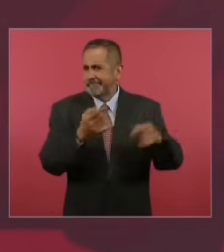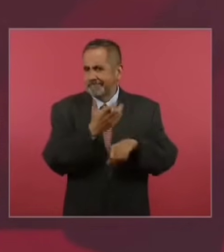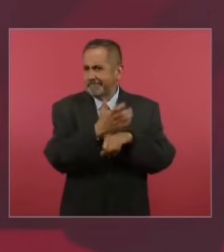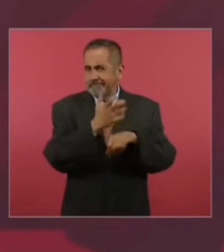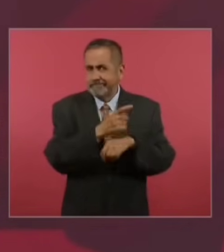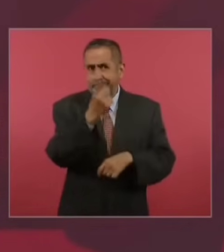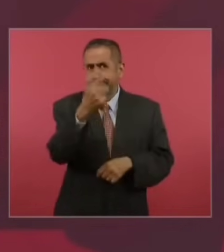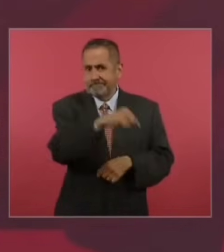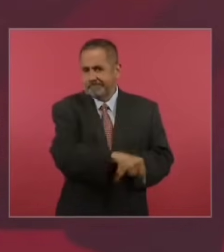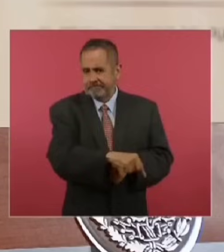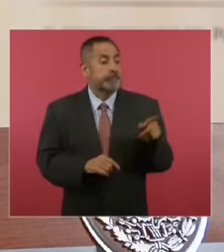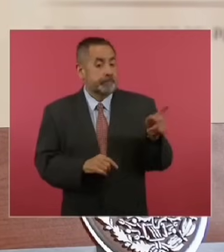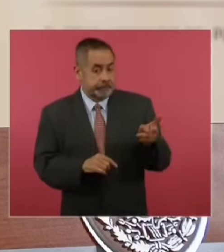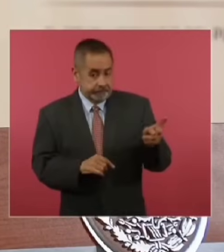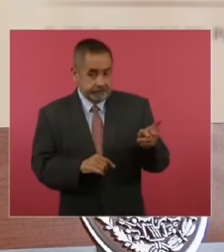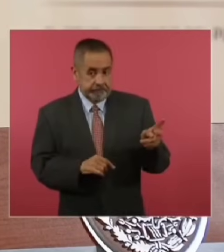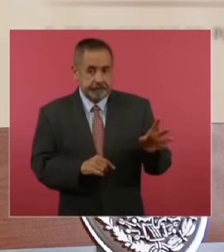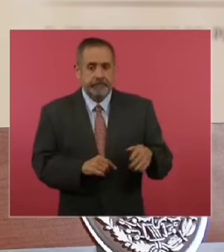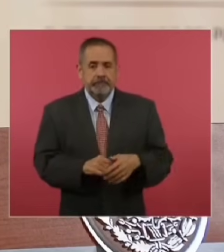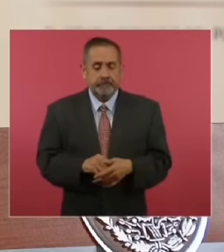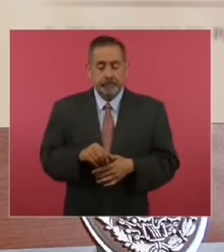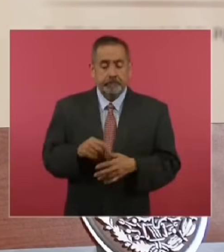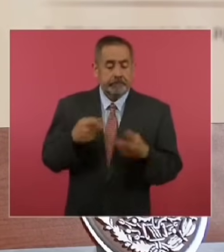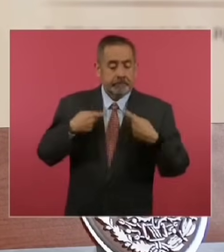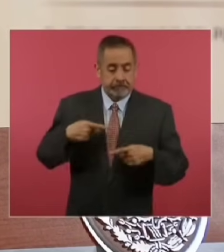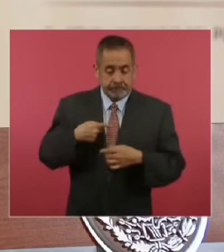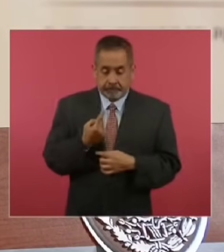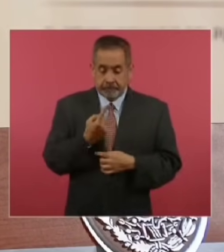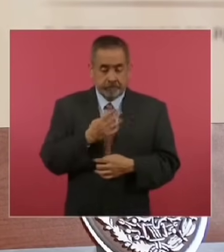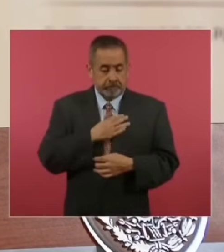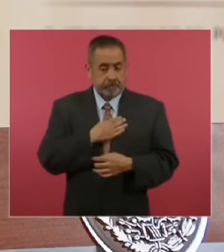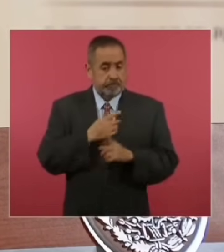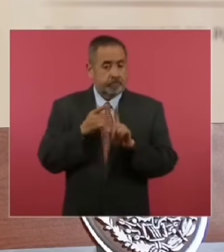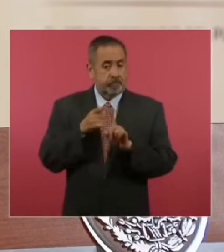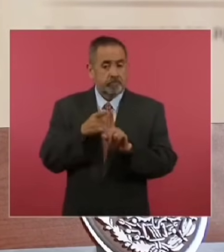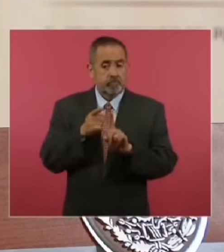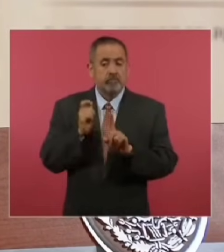de Estados Unidos en México. Bueno, ¿por qué?